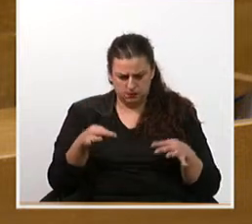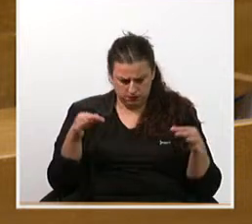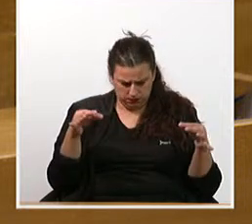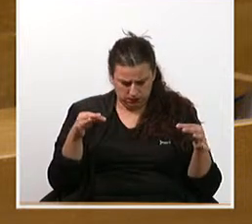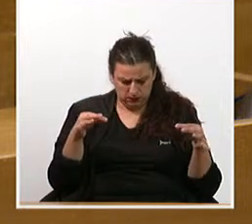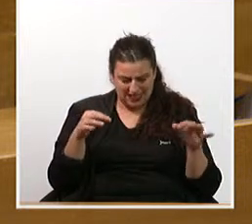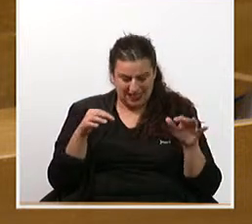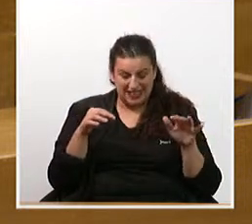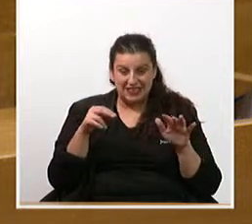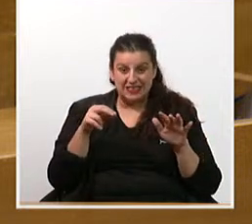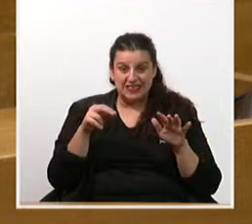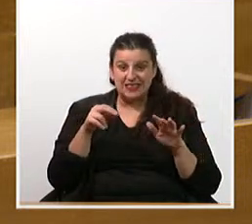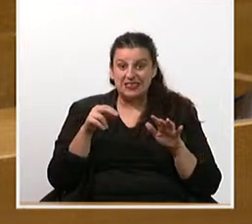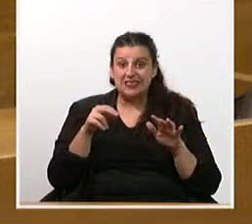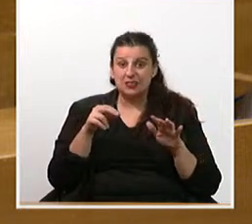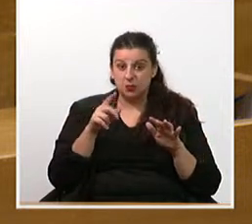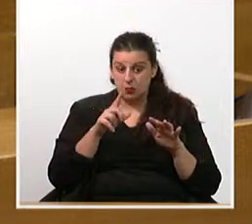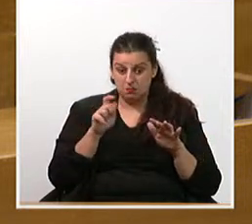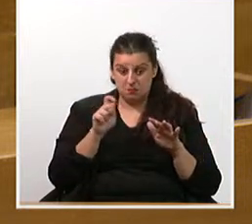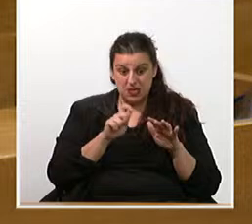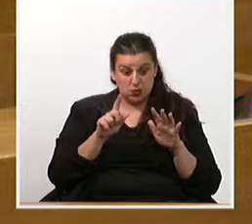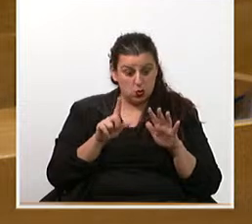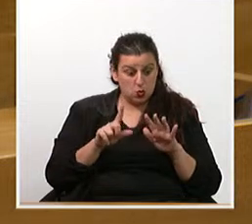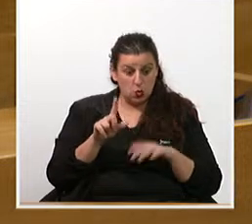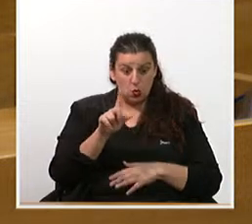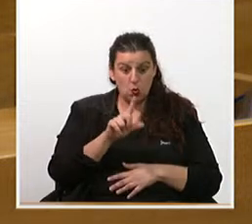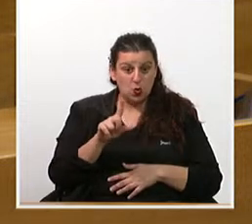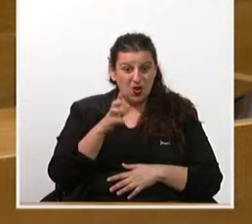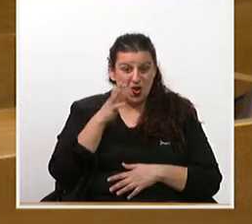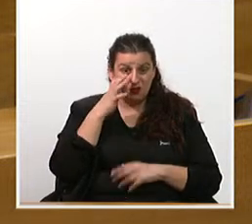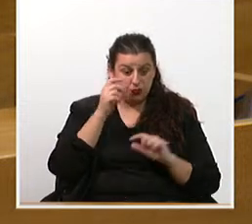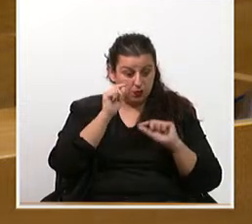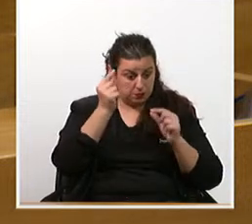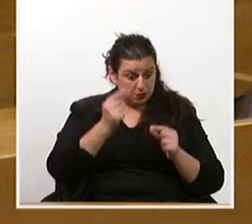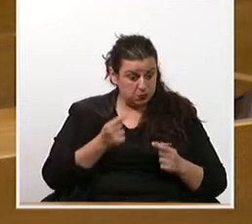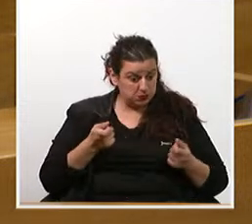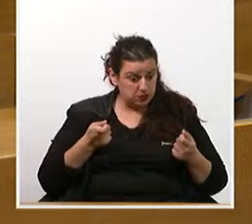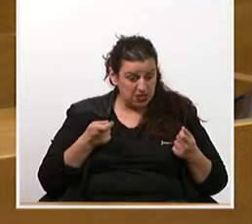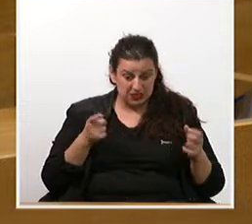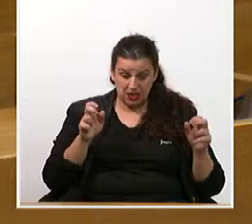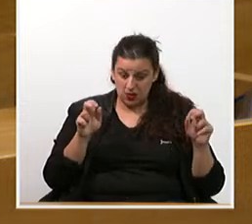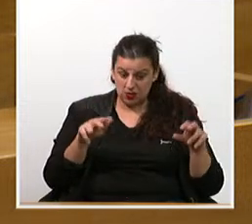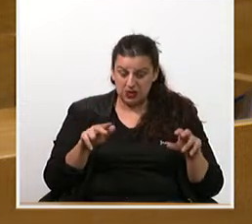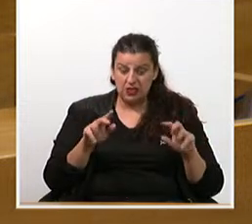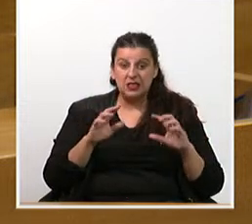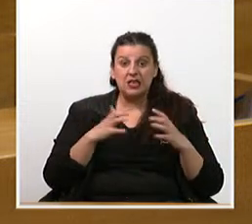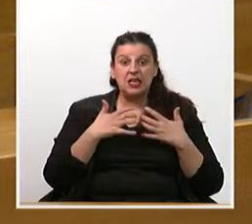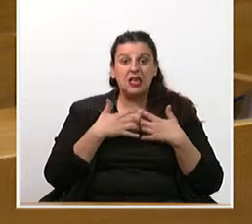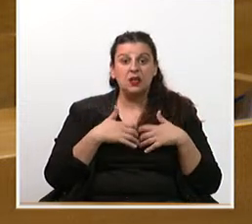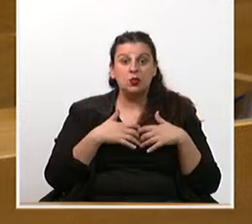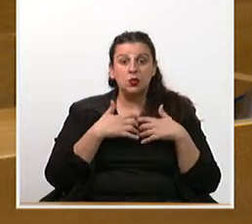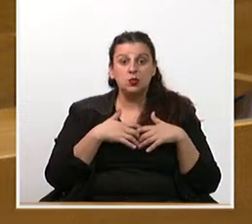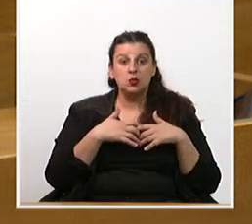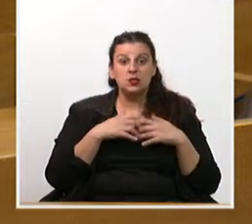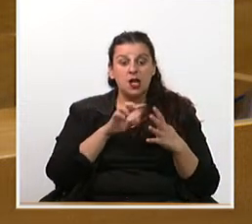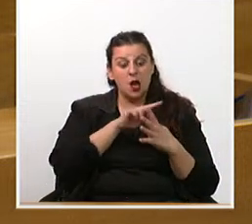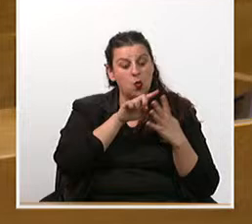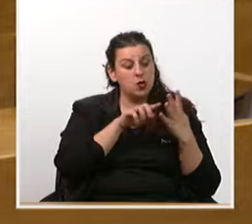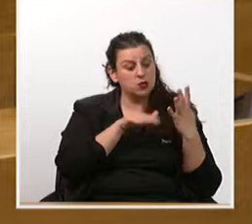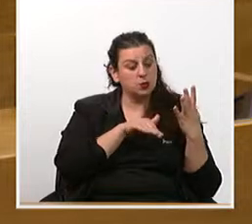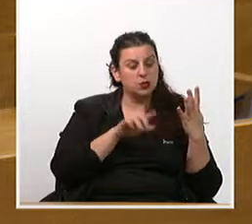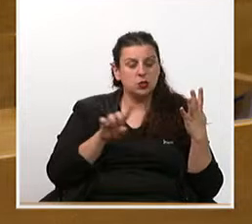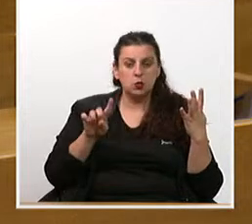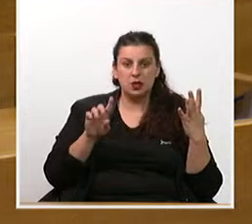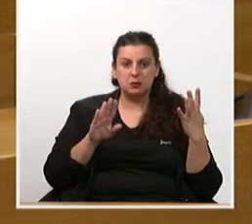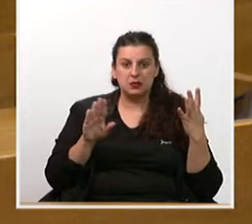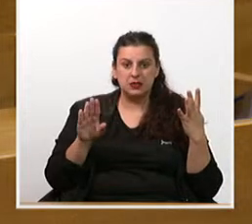meses después de iniciar el año con un presupuesto prácticamente sin ejecutar en industria solamente se había resuelto una de las cuatro convocatorias y